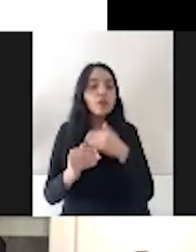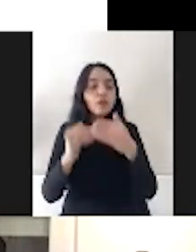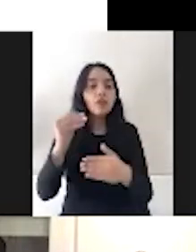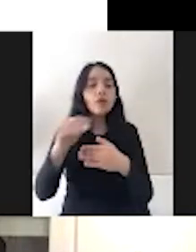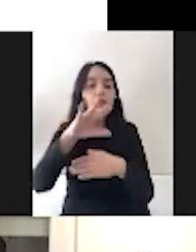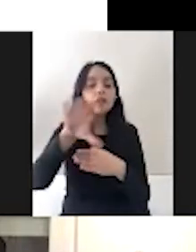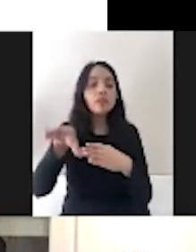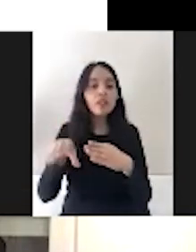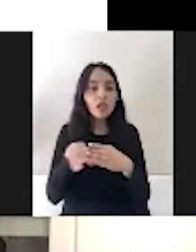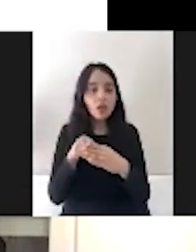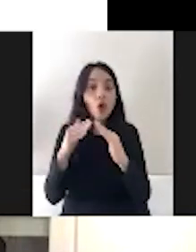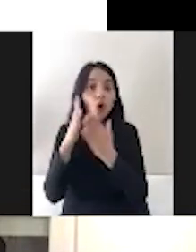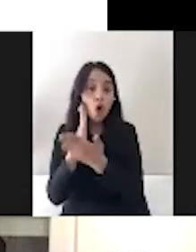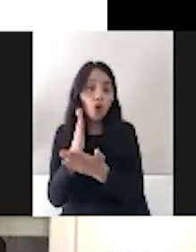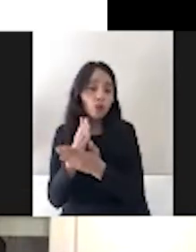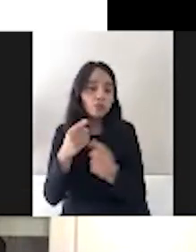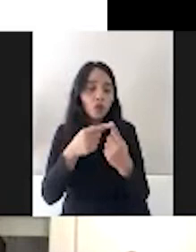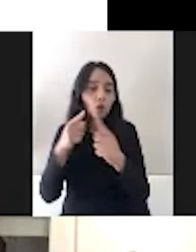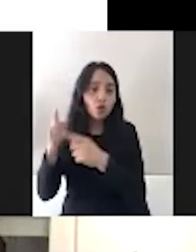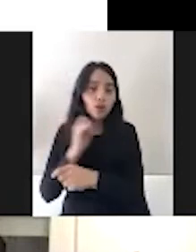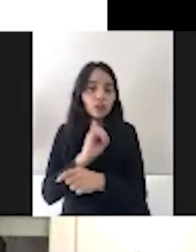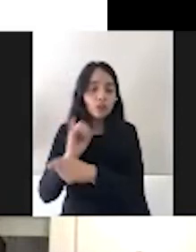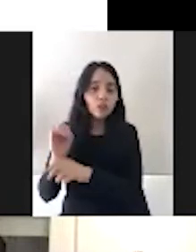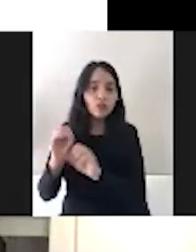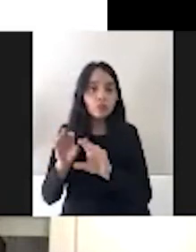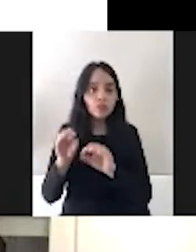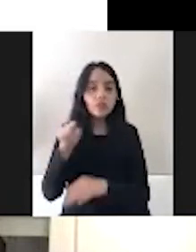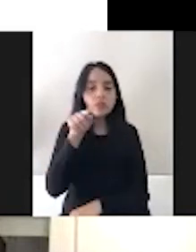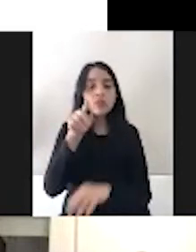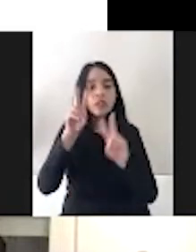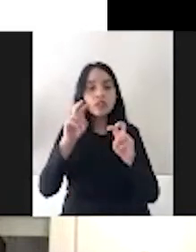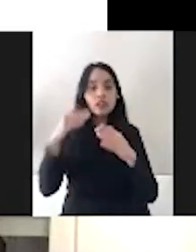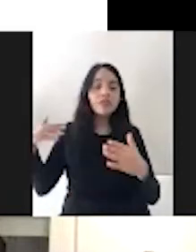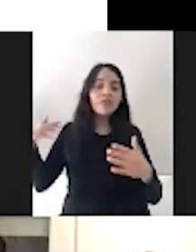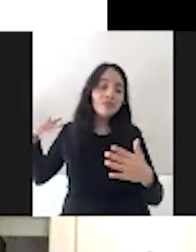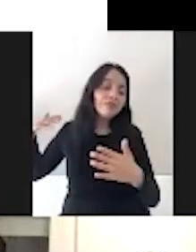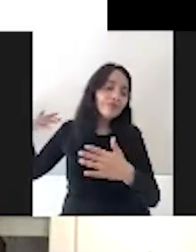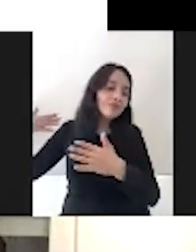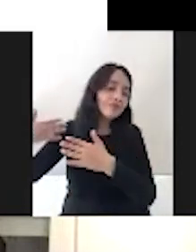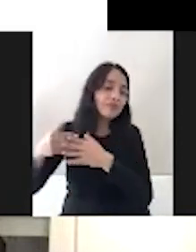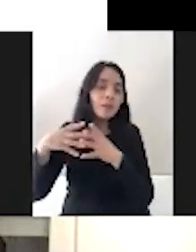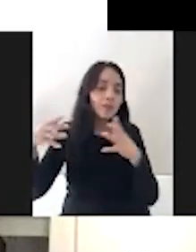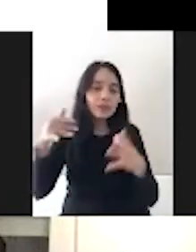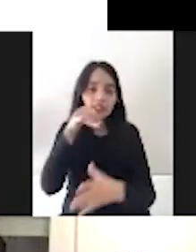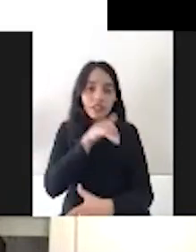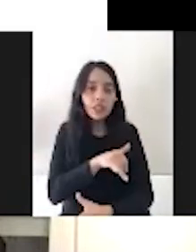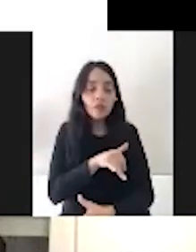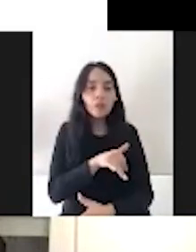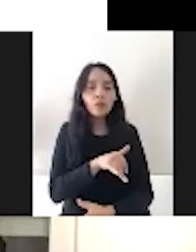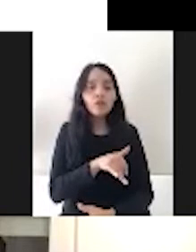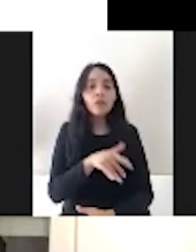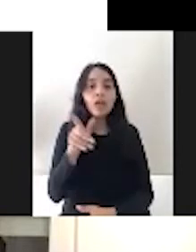en los sistemas educativos, es un tema que se viene desarrollando desde hace bastante tiempo, ¿no? Recomendando desde hace bastante tiempo por